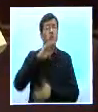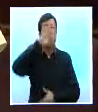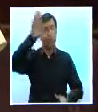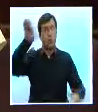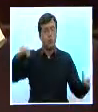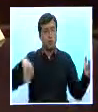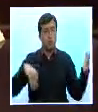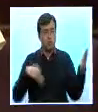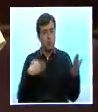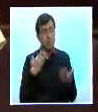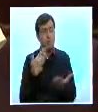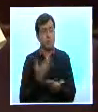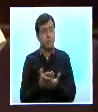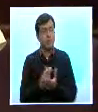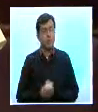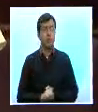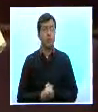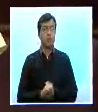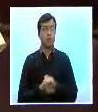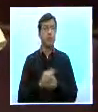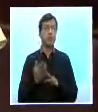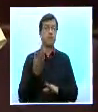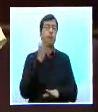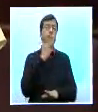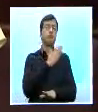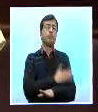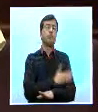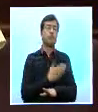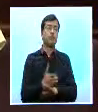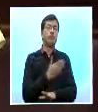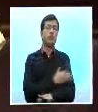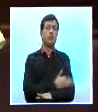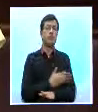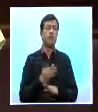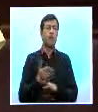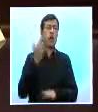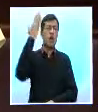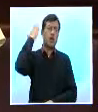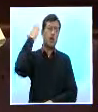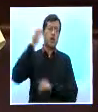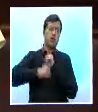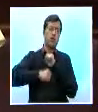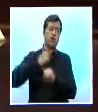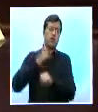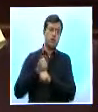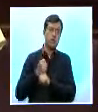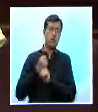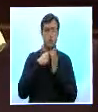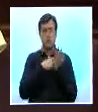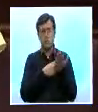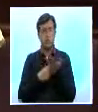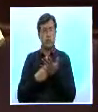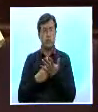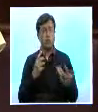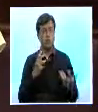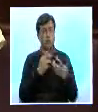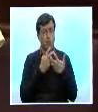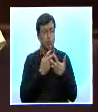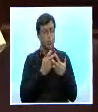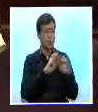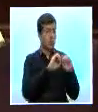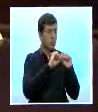una conquista que lo veníamos elaborando hace muchos años conjuntamente con muchos sectores